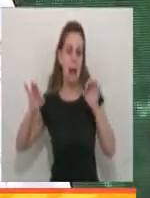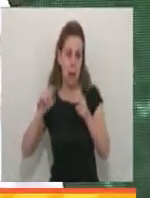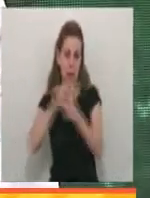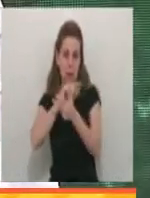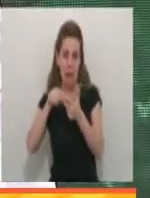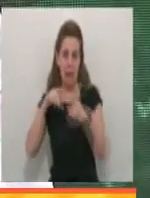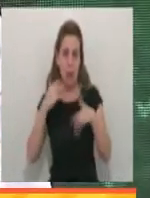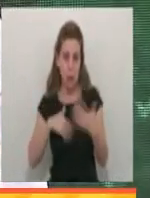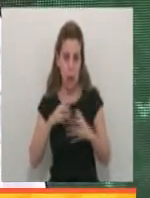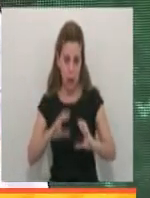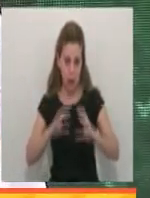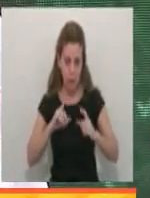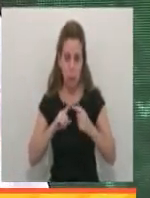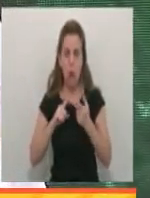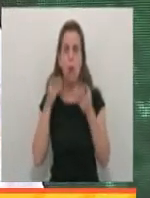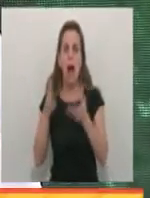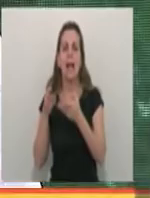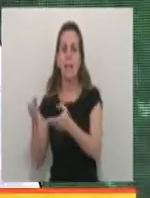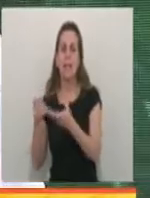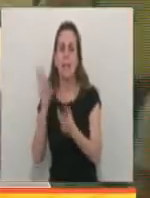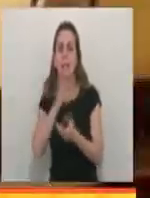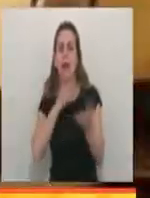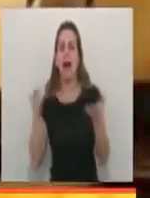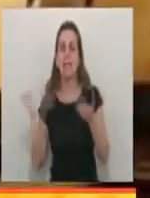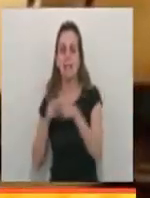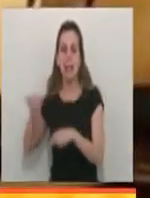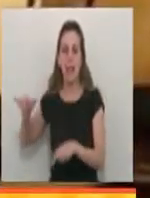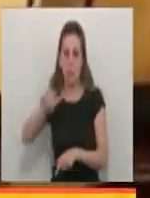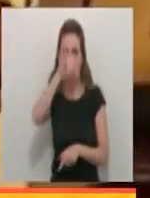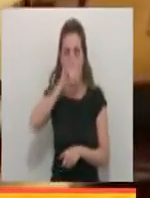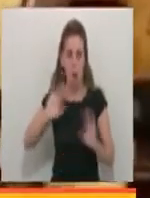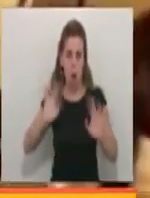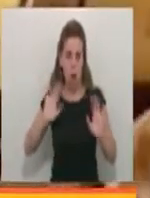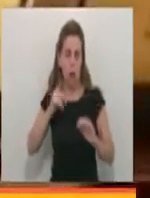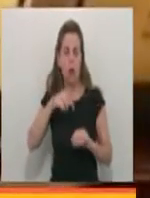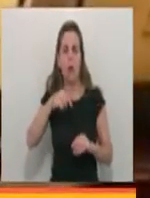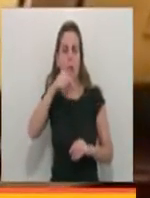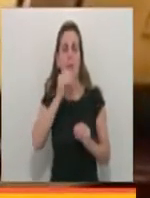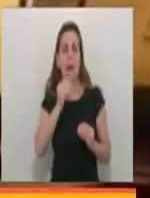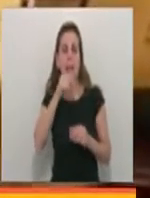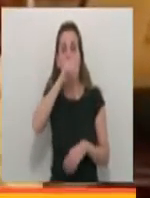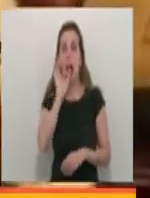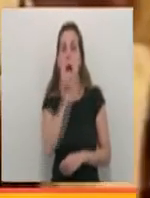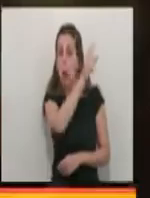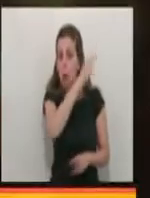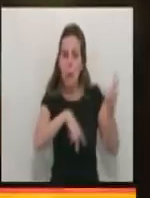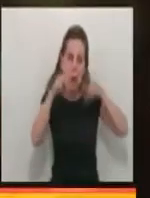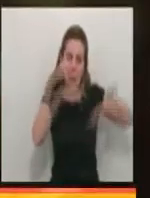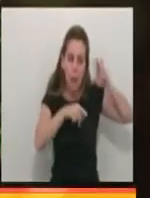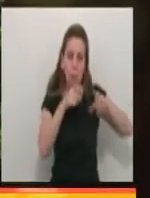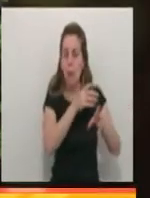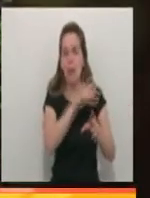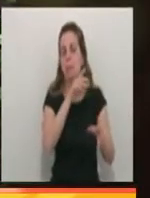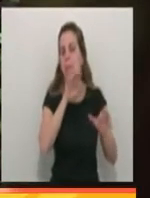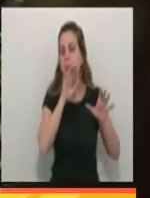las intensas lluvias que en esta zona se dan prácticamente todos los días. Y cada vez más van